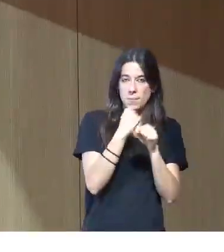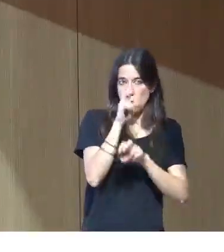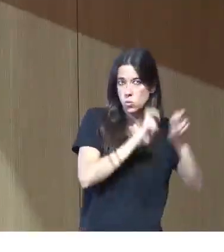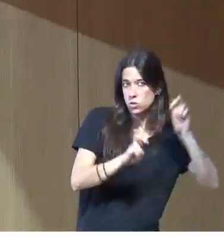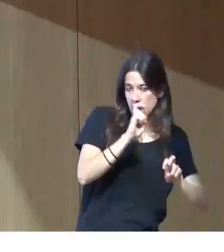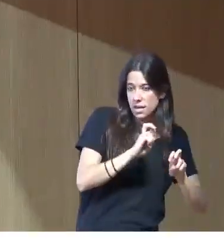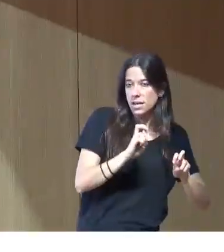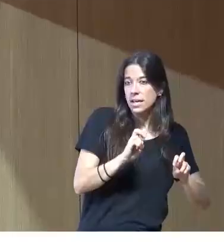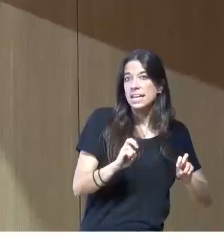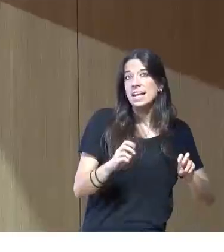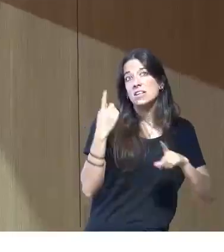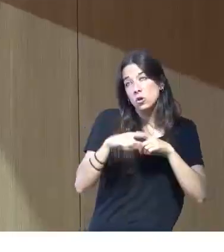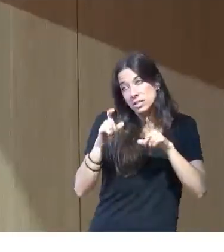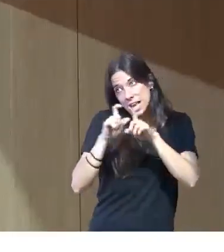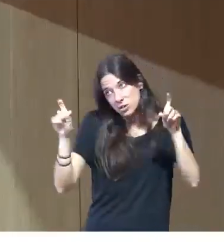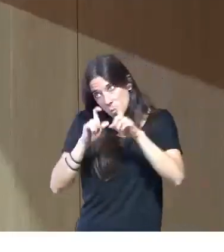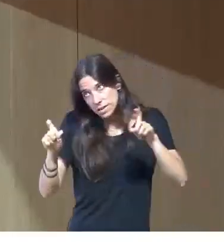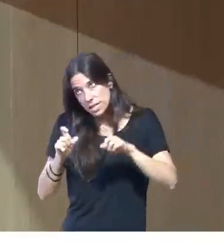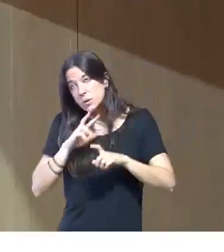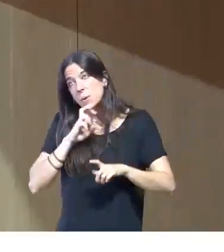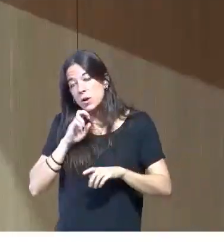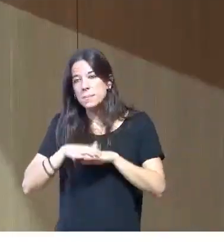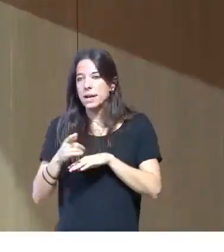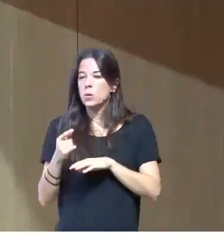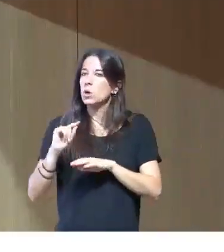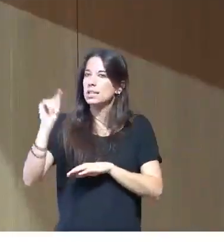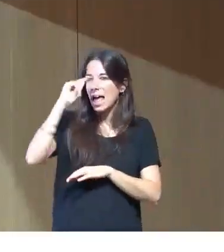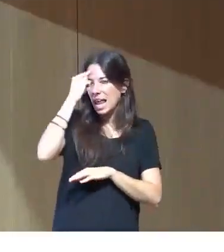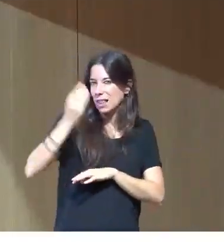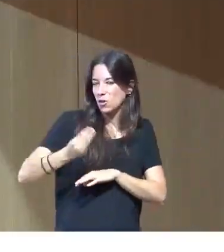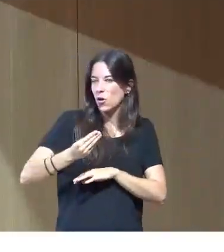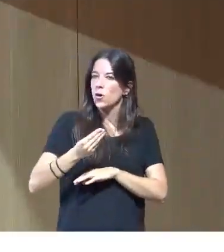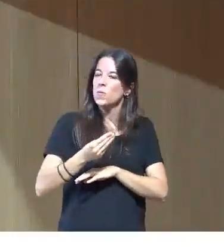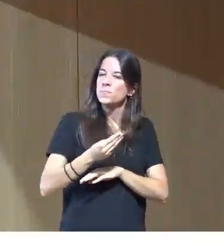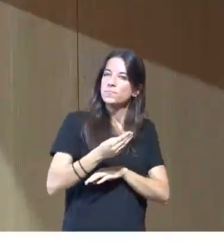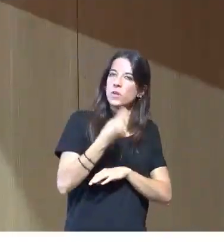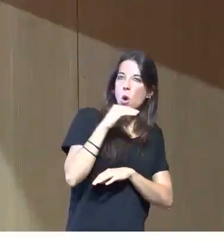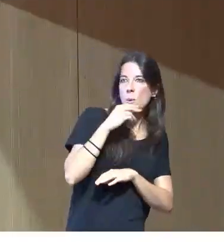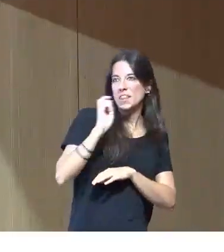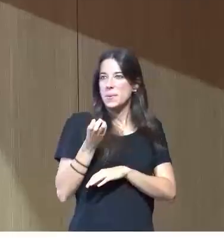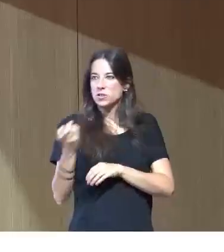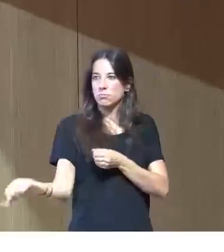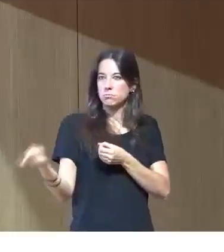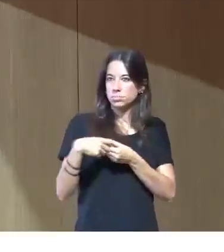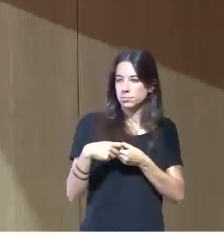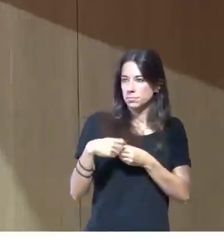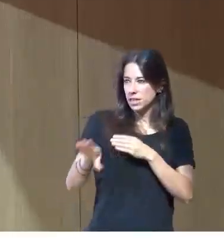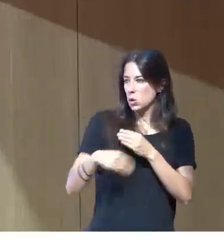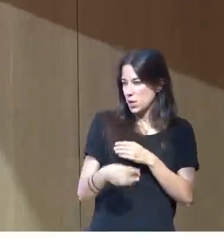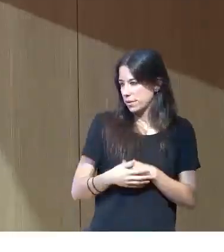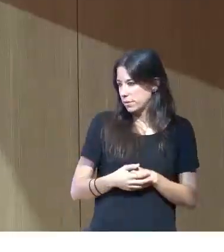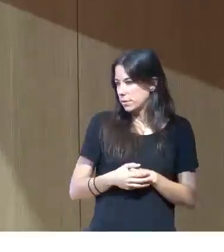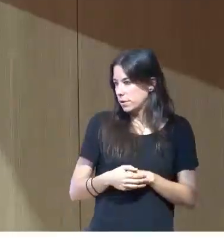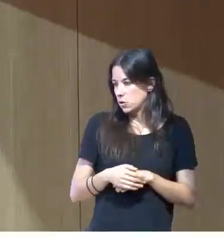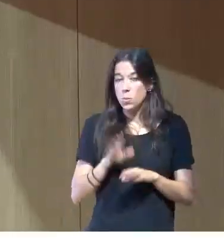las compañías valoran al incorporar talento joven y diverso no porque esto va de Esto va este congreso y de Esto va lo que estamos teniendo aquí que